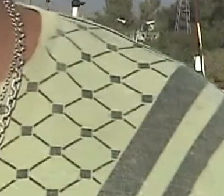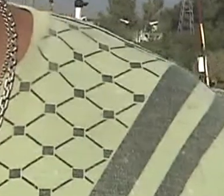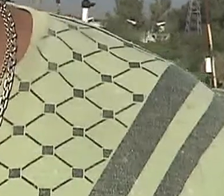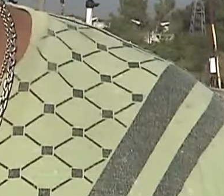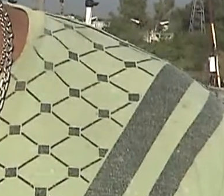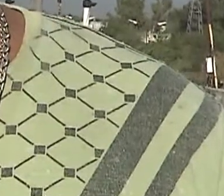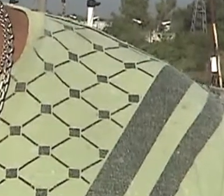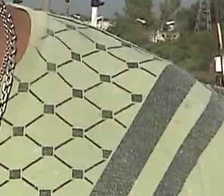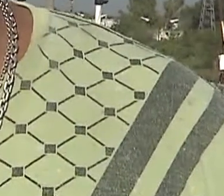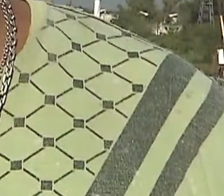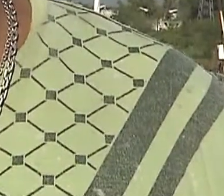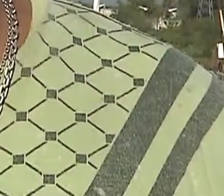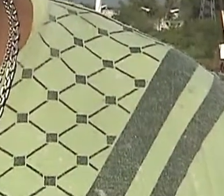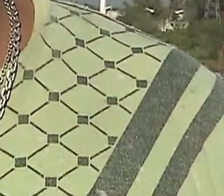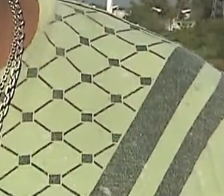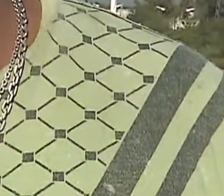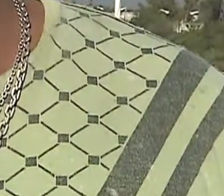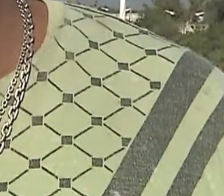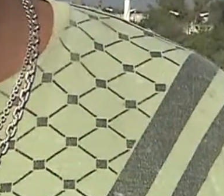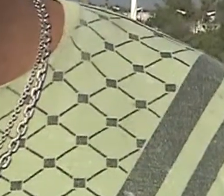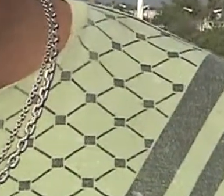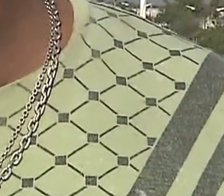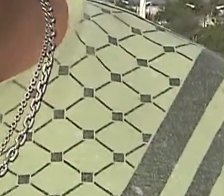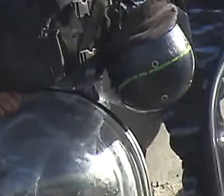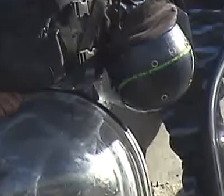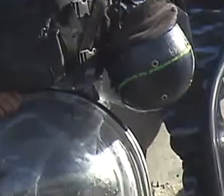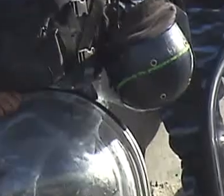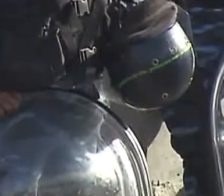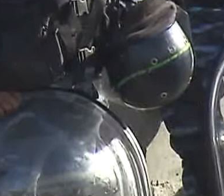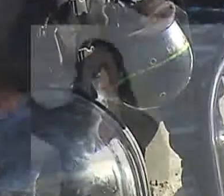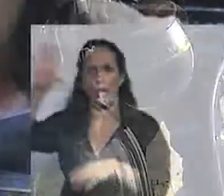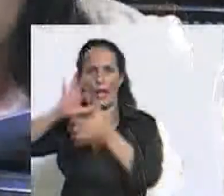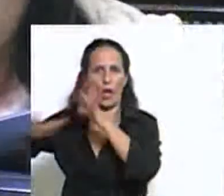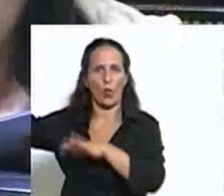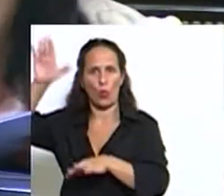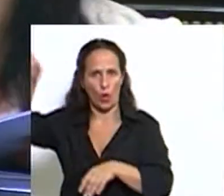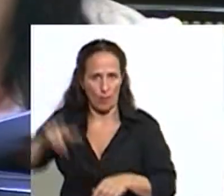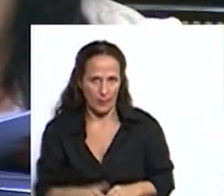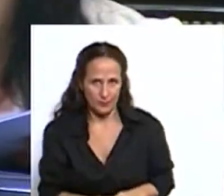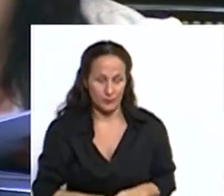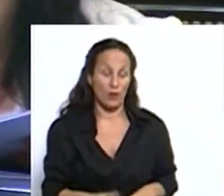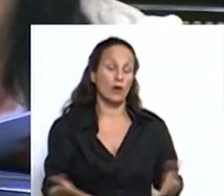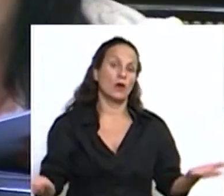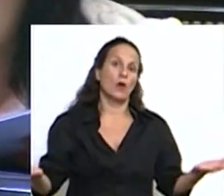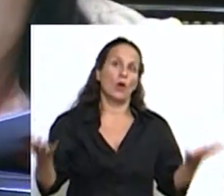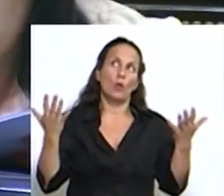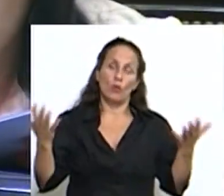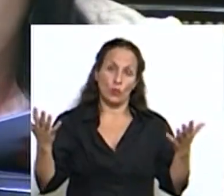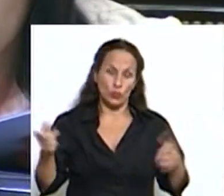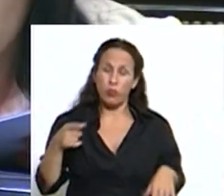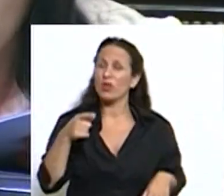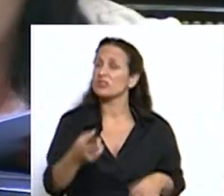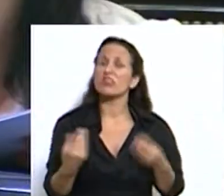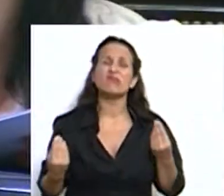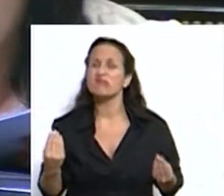presuntos delitos de extorsión, portación de armas y robos en la zona. Además, imágenes en vivo de la Cámara